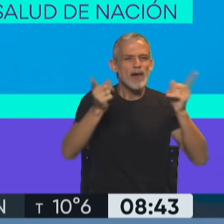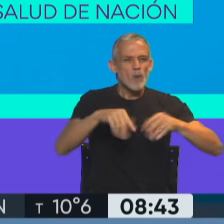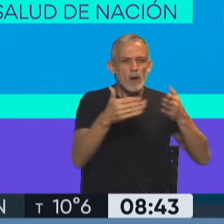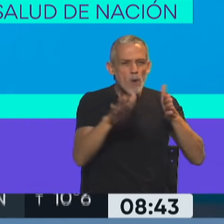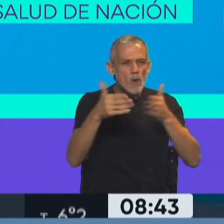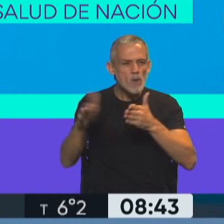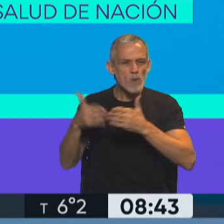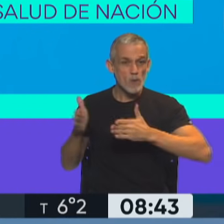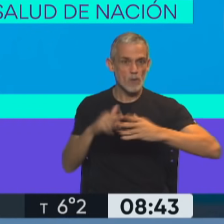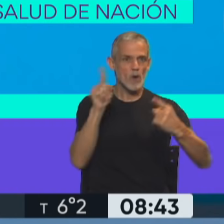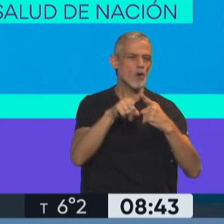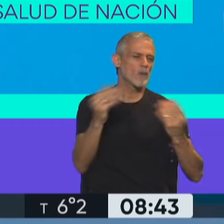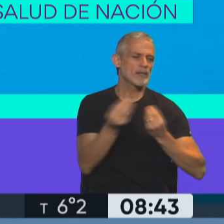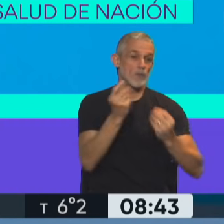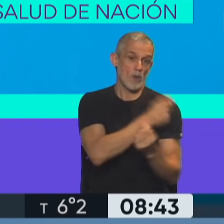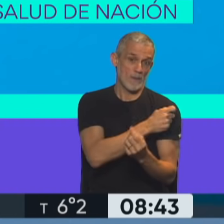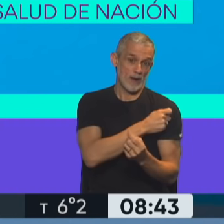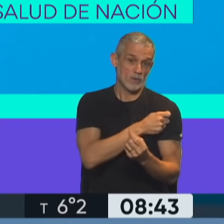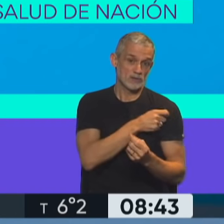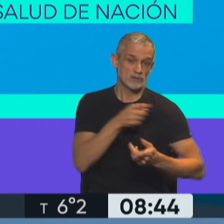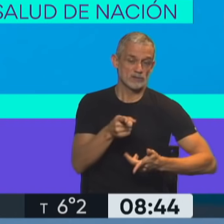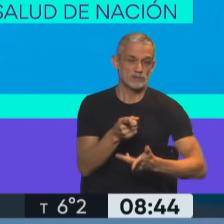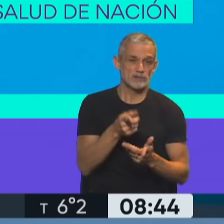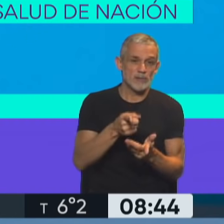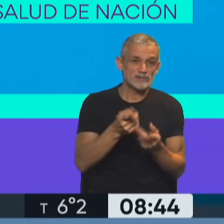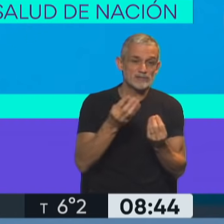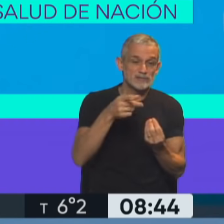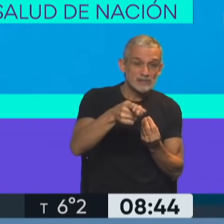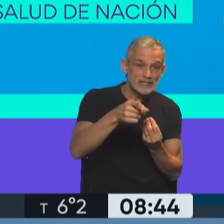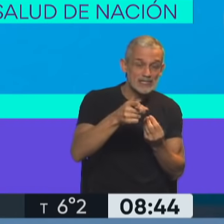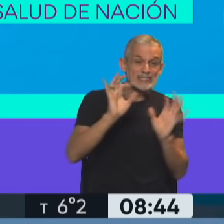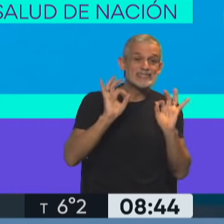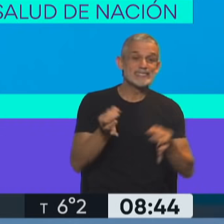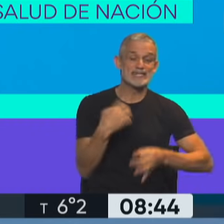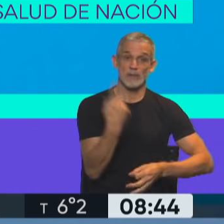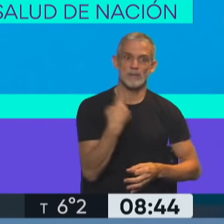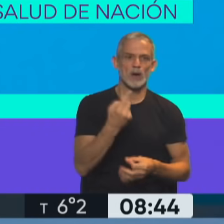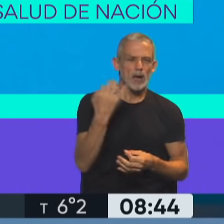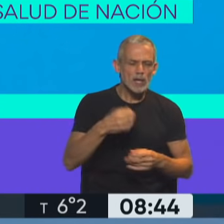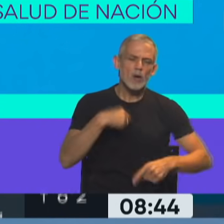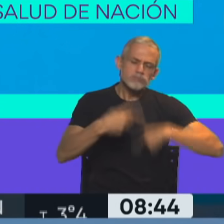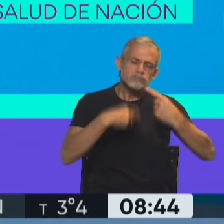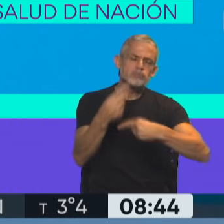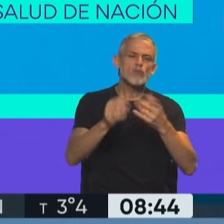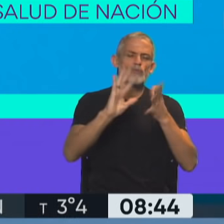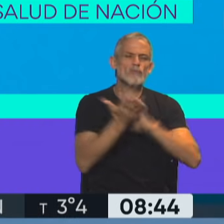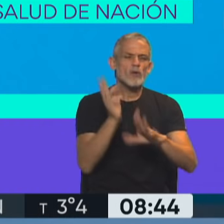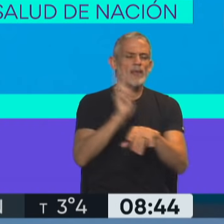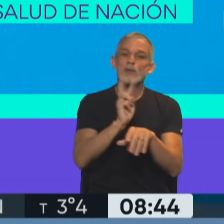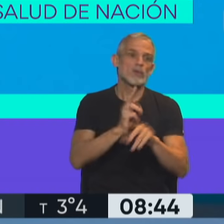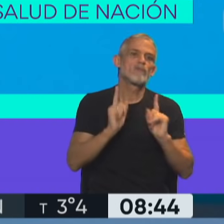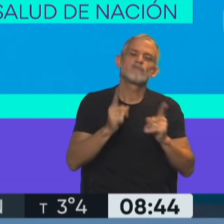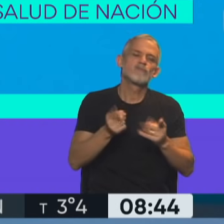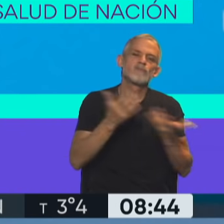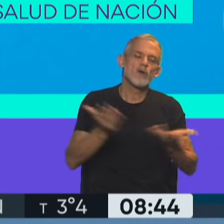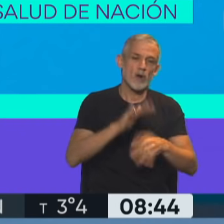este objetivo que es vacunar y reactivar, sabiendo que tenemos que continuar en este modo de cuidados permanentes